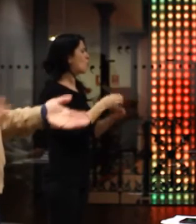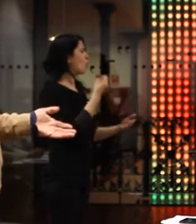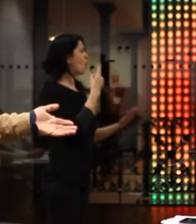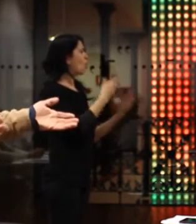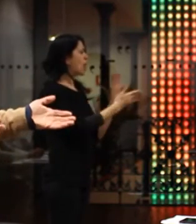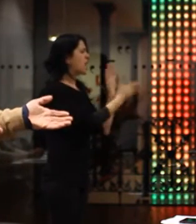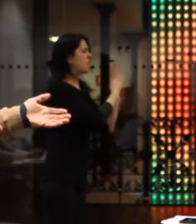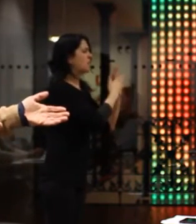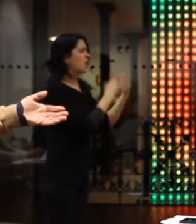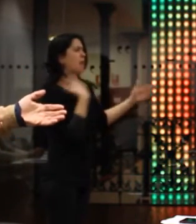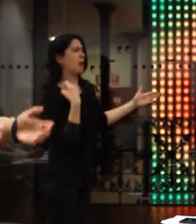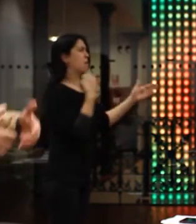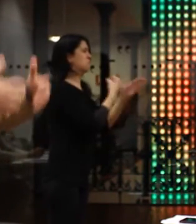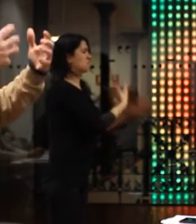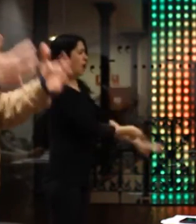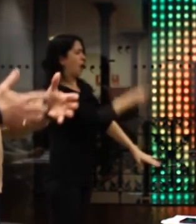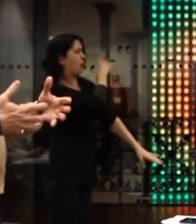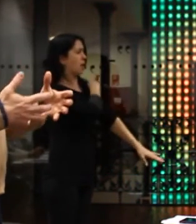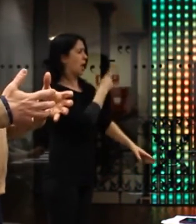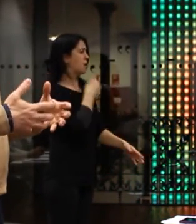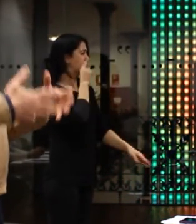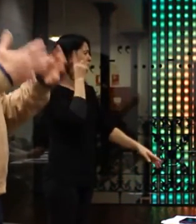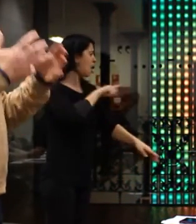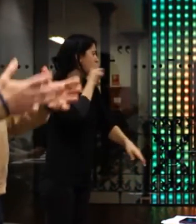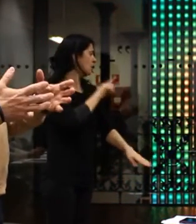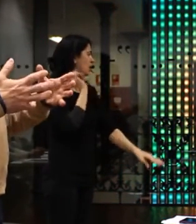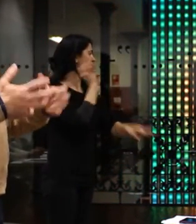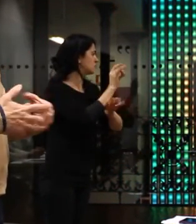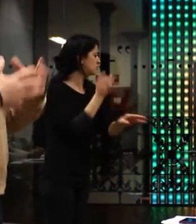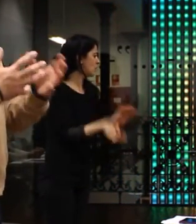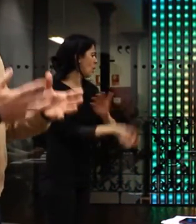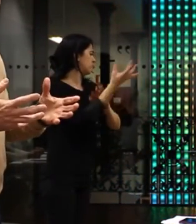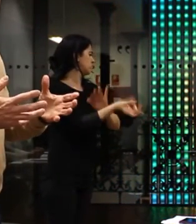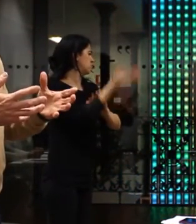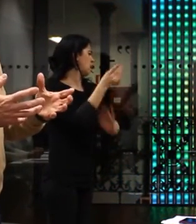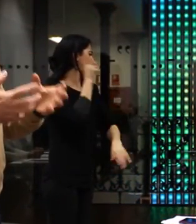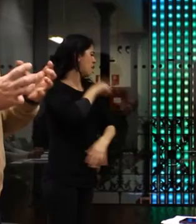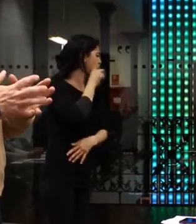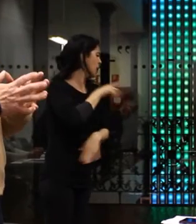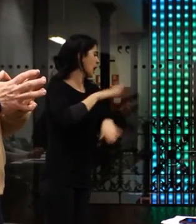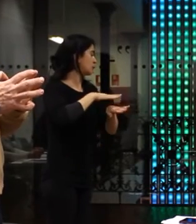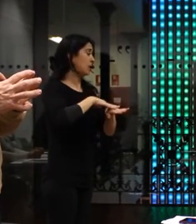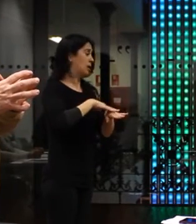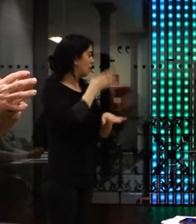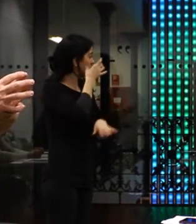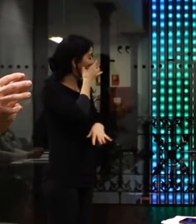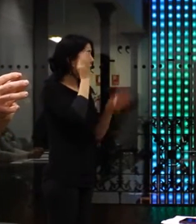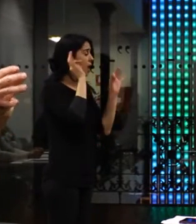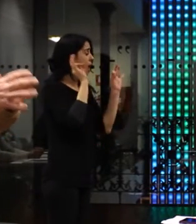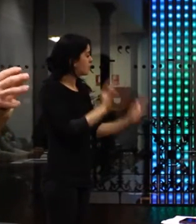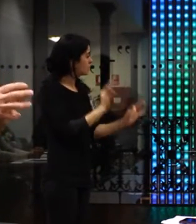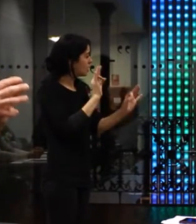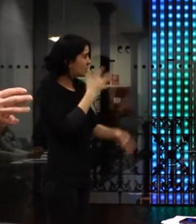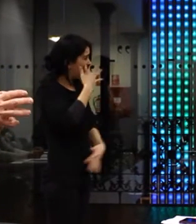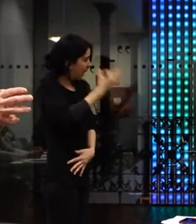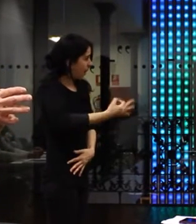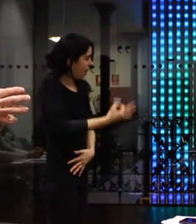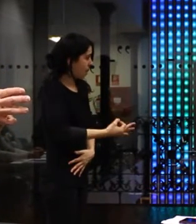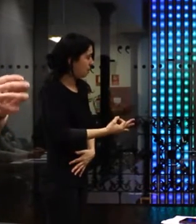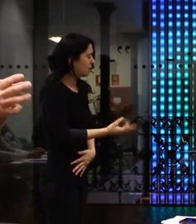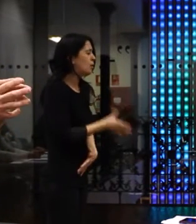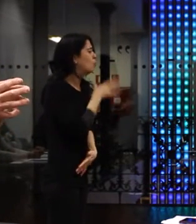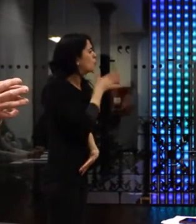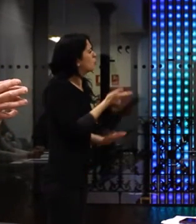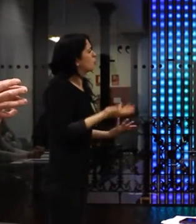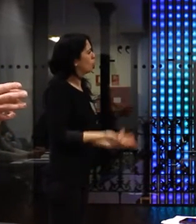las bondades del sistema. ¿Y por qué la energía al final? ¿Por qué estas dificultades, ¿no?